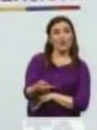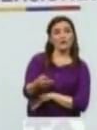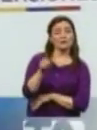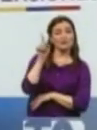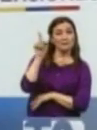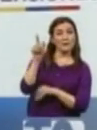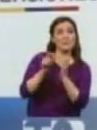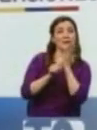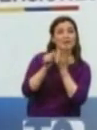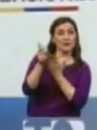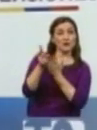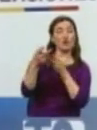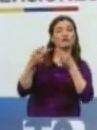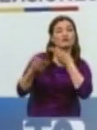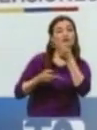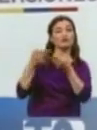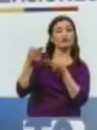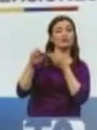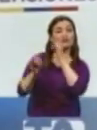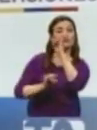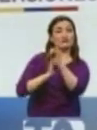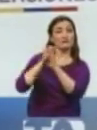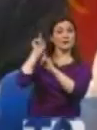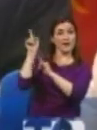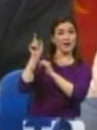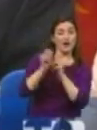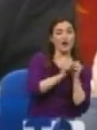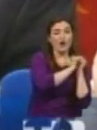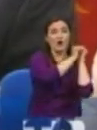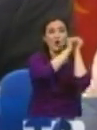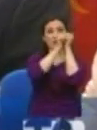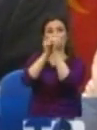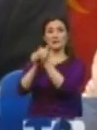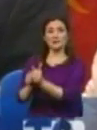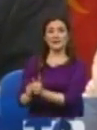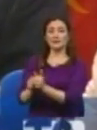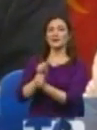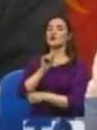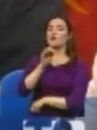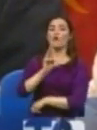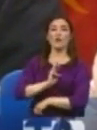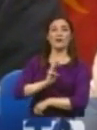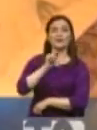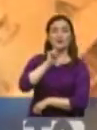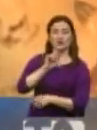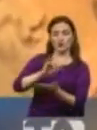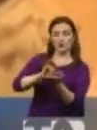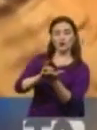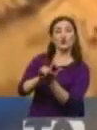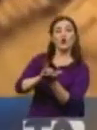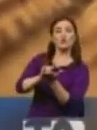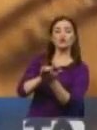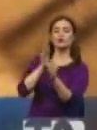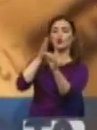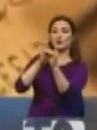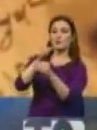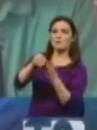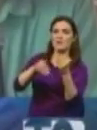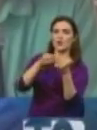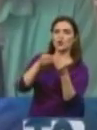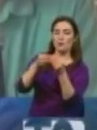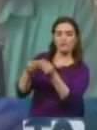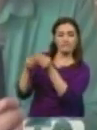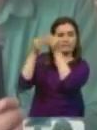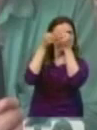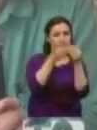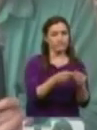acompañará al ministro de Comercio Exterior, Pablo Campana, a un recorrido por Washington y Nueva York, con el propósito de atraer inversiones para nuestro país. La